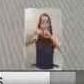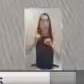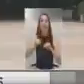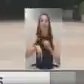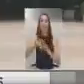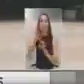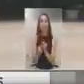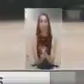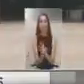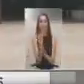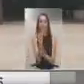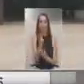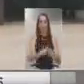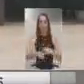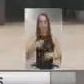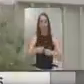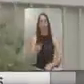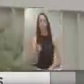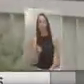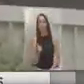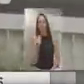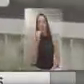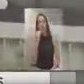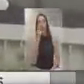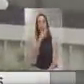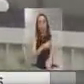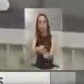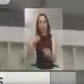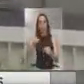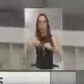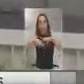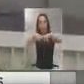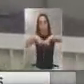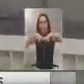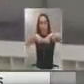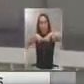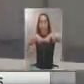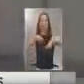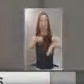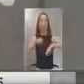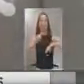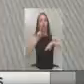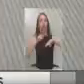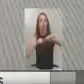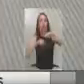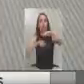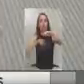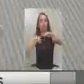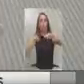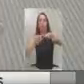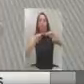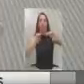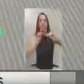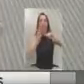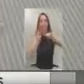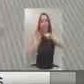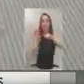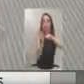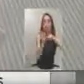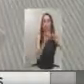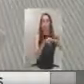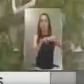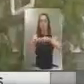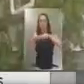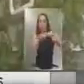más modernos del mercado, cuesta casi $1,000,000, tiene incluso un sensor anticolisión. Quiere decir que si yo